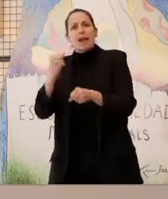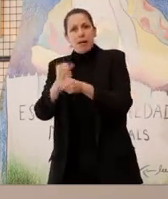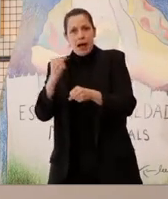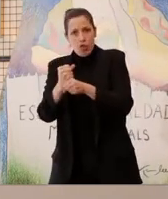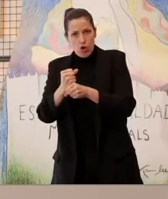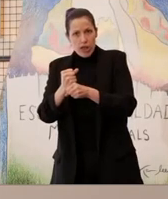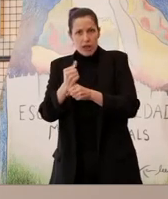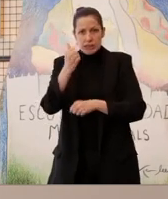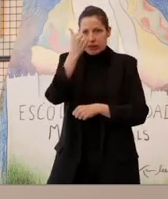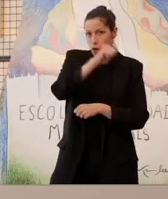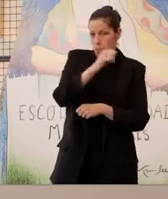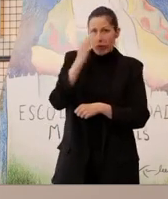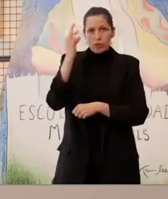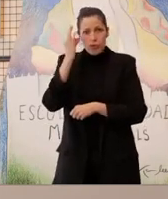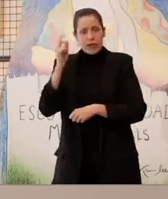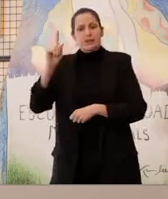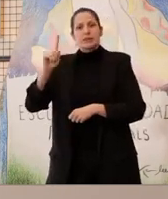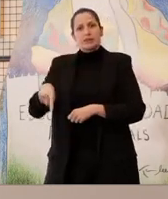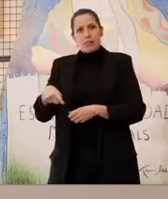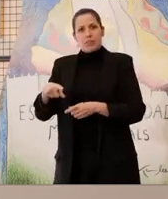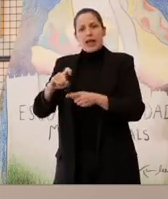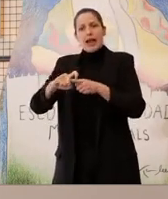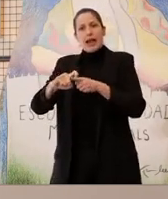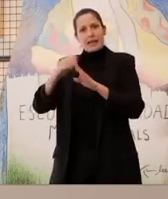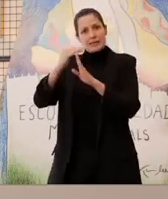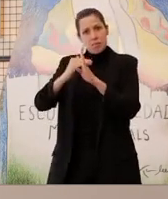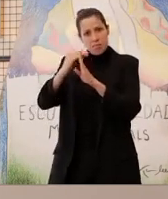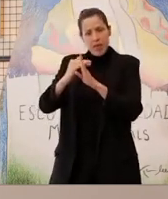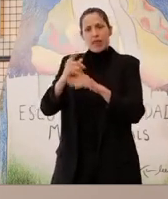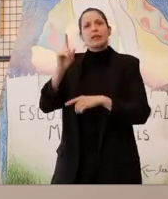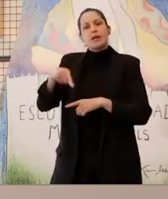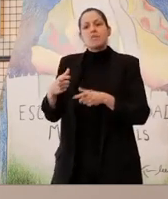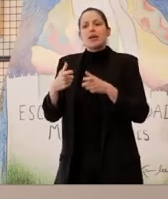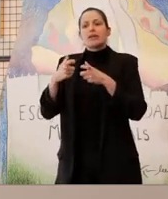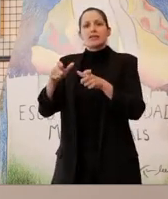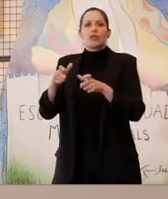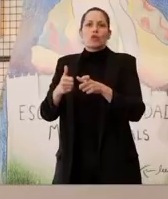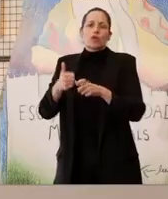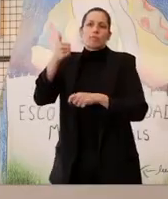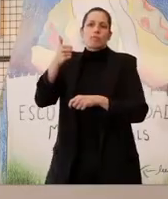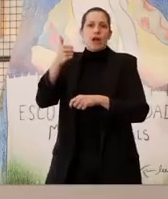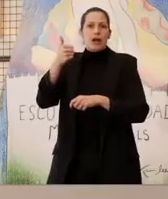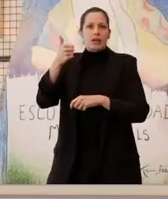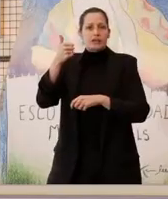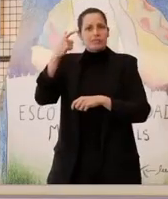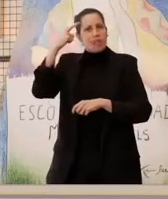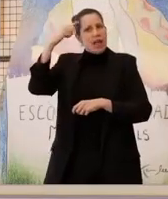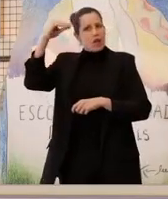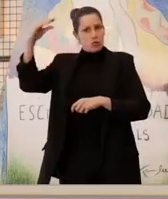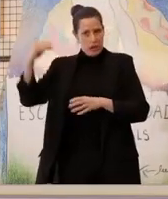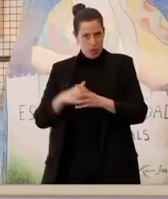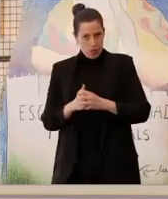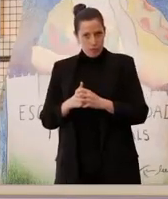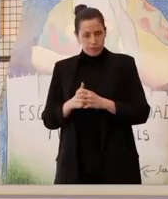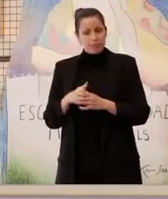apela a clases medias y apela a sectores ilustrados Ese es el sujeto político de